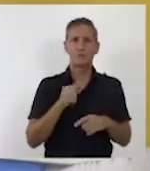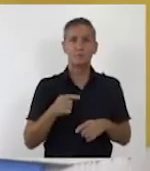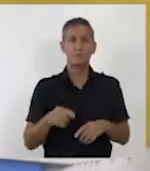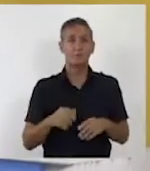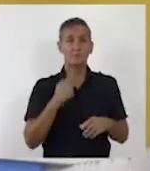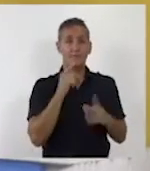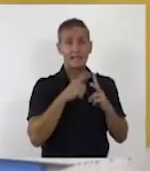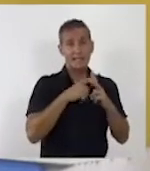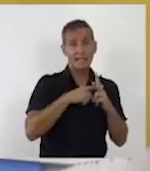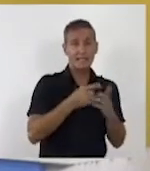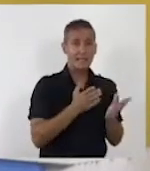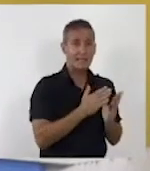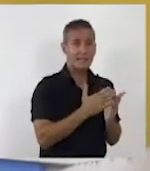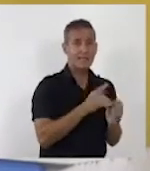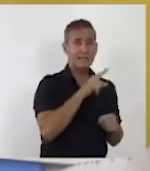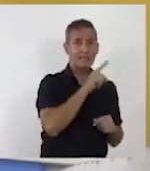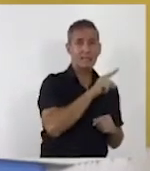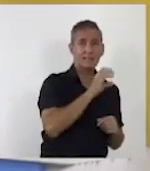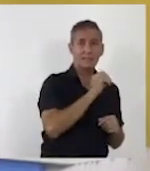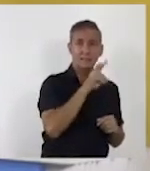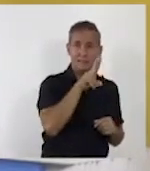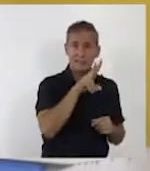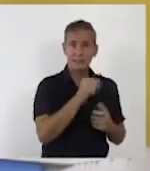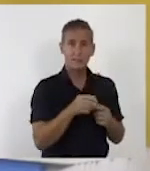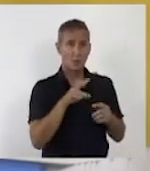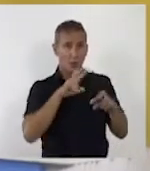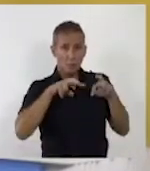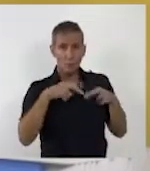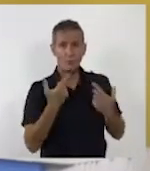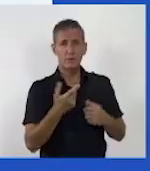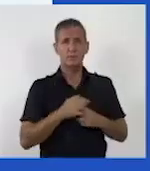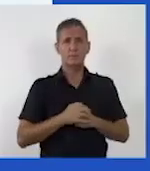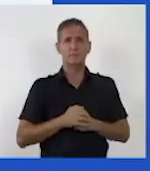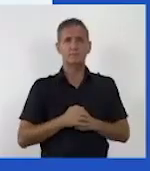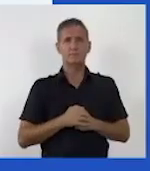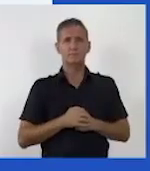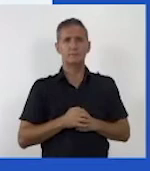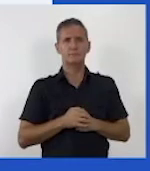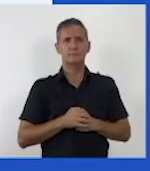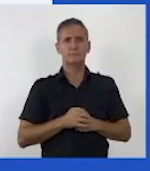y en la página 102 buchanan